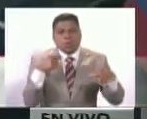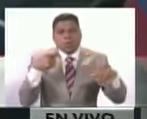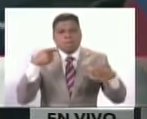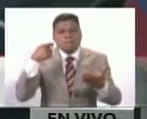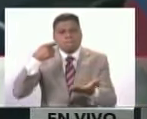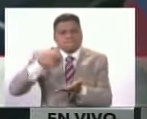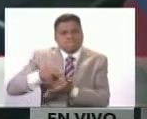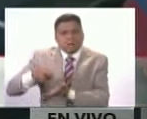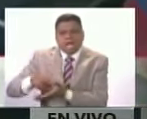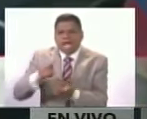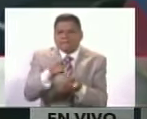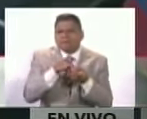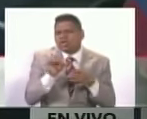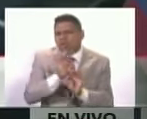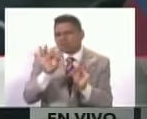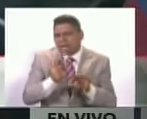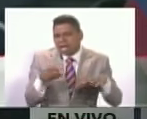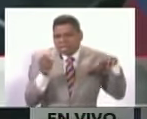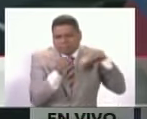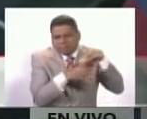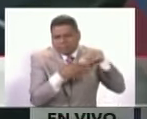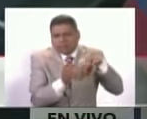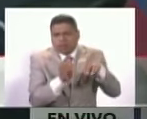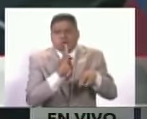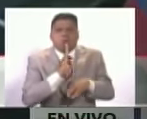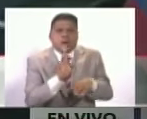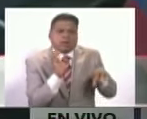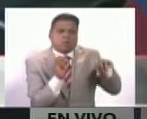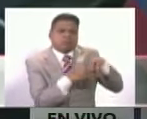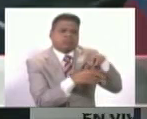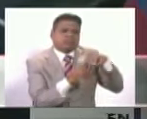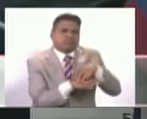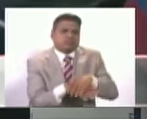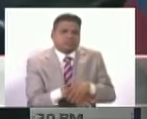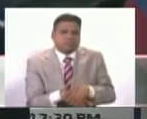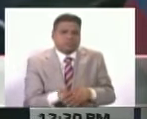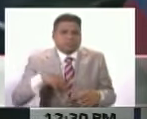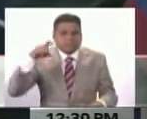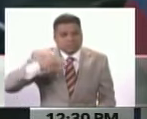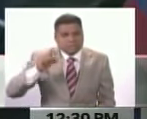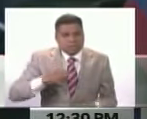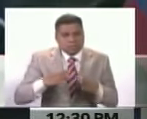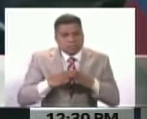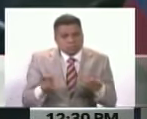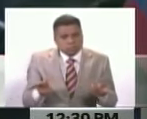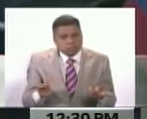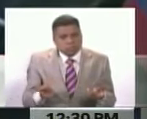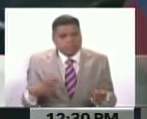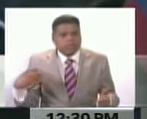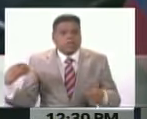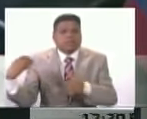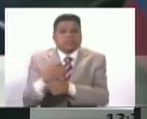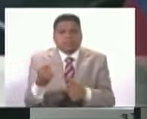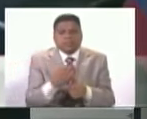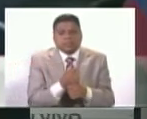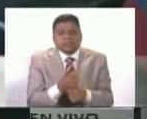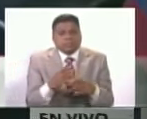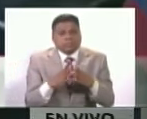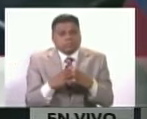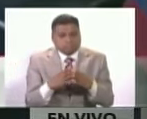los países en vía de desarrollo somos quienes más necesitamos estos recursos para poder alcanzar el desarrollo